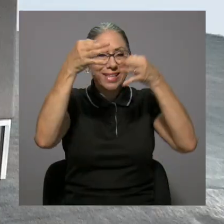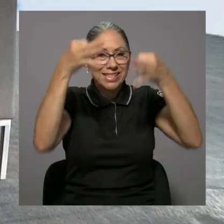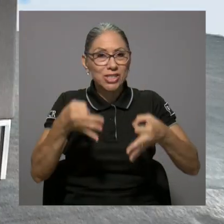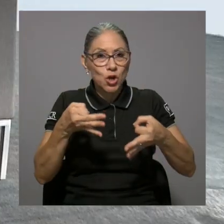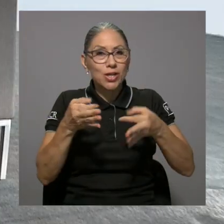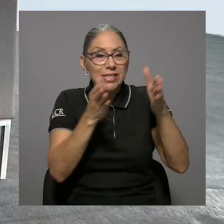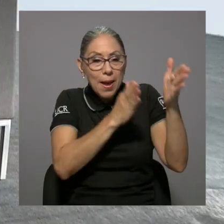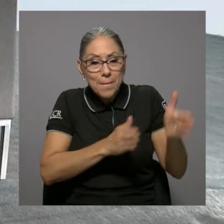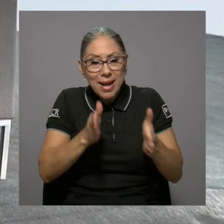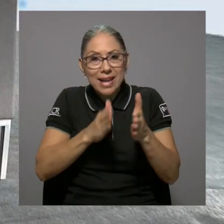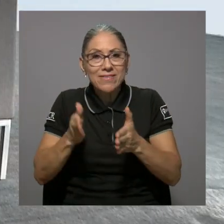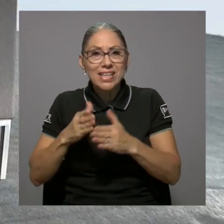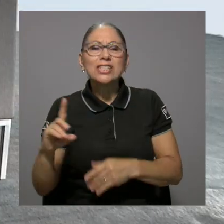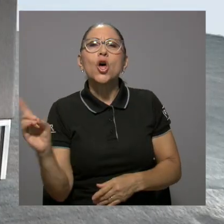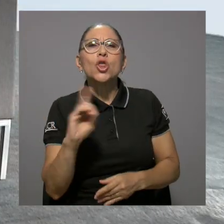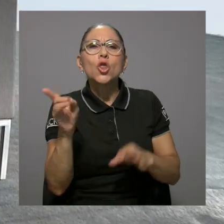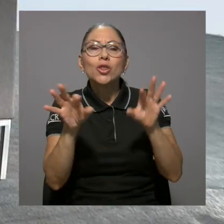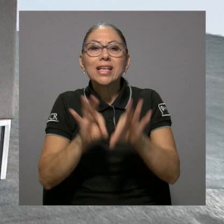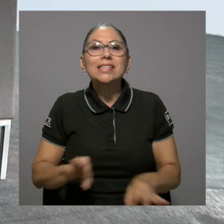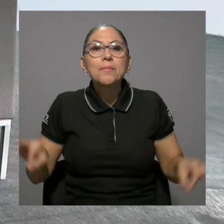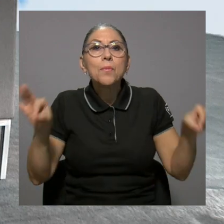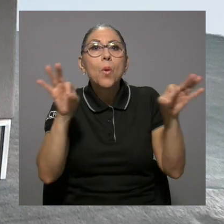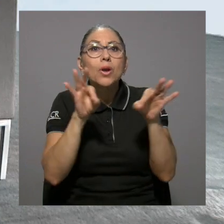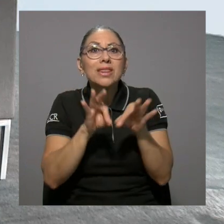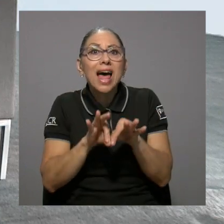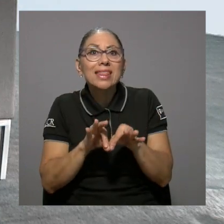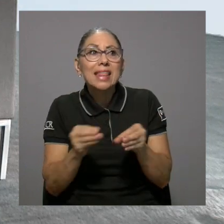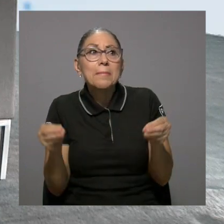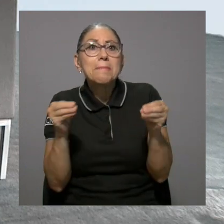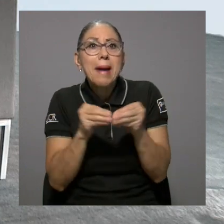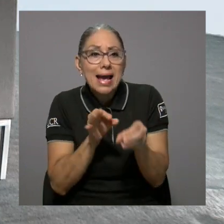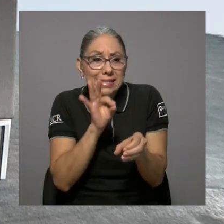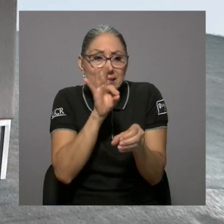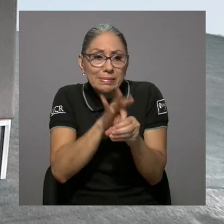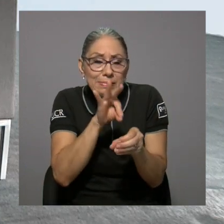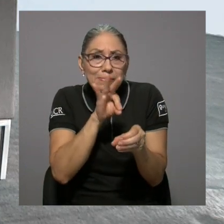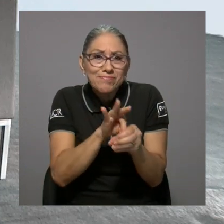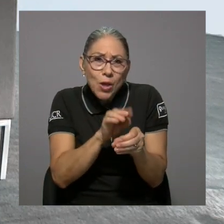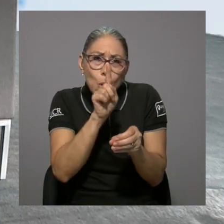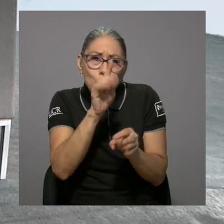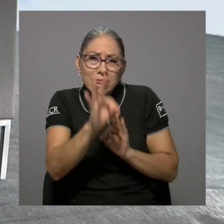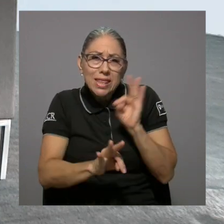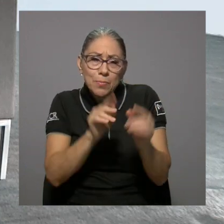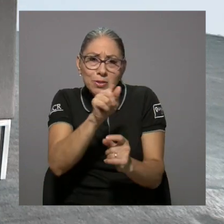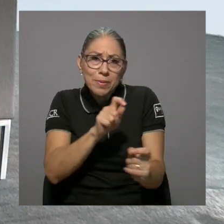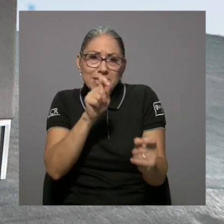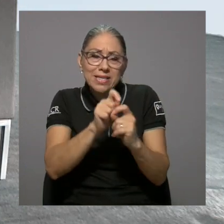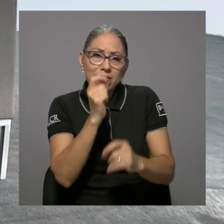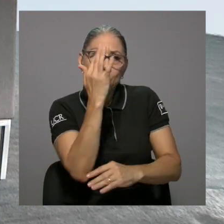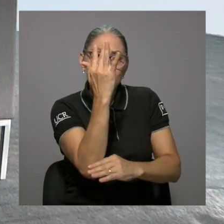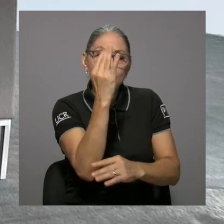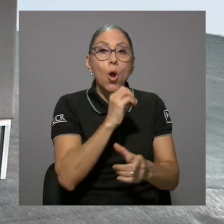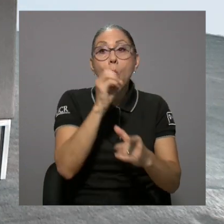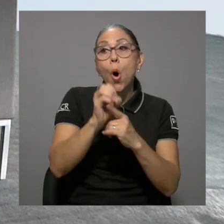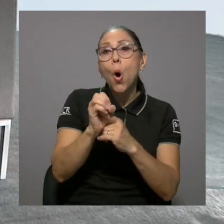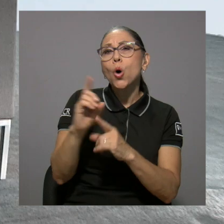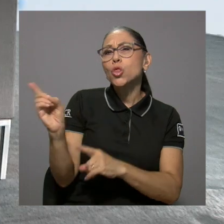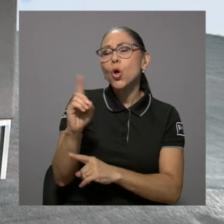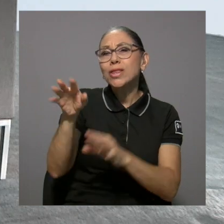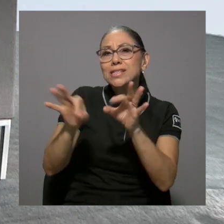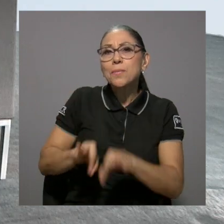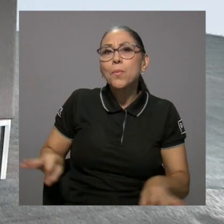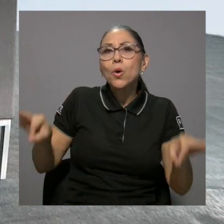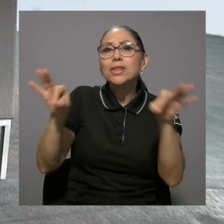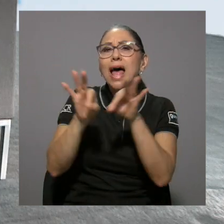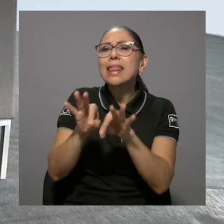planificación, de ver dónde es importante reforzar una especie, dónde es importante también tener un punto visual o un punto